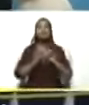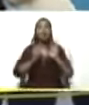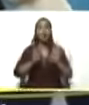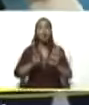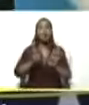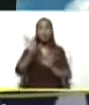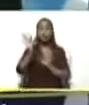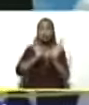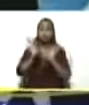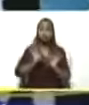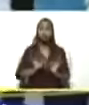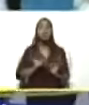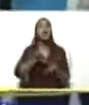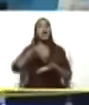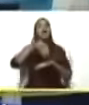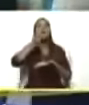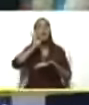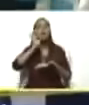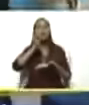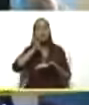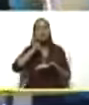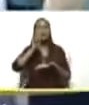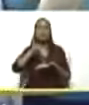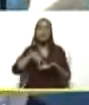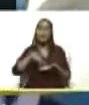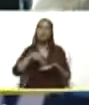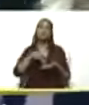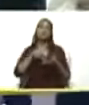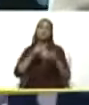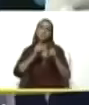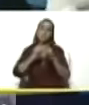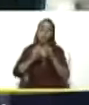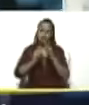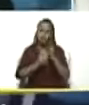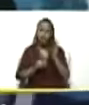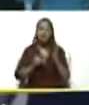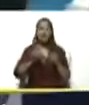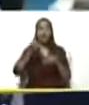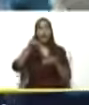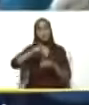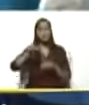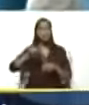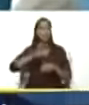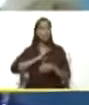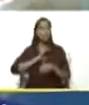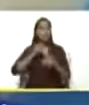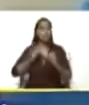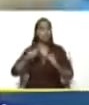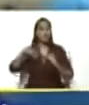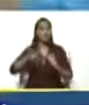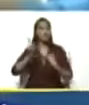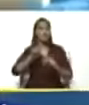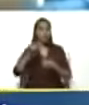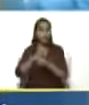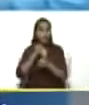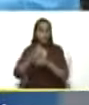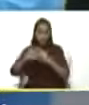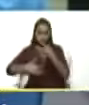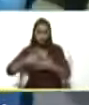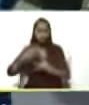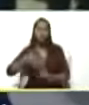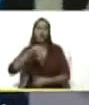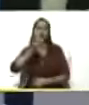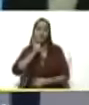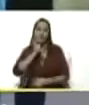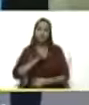subasta pública y otras 180 seleccionadas por catadores nacionales. El ministro del Poder Popular para la Agricultura Productiva